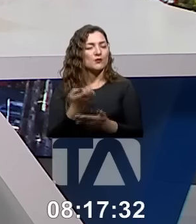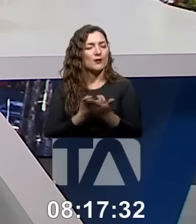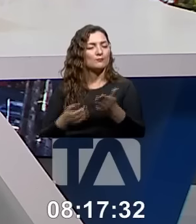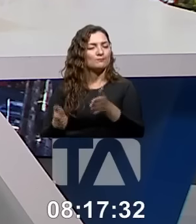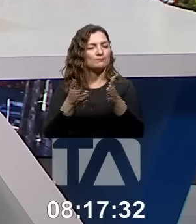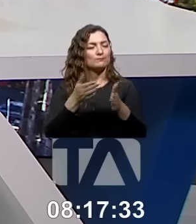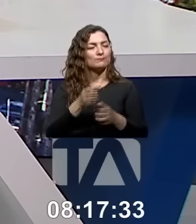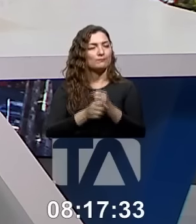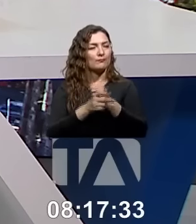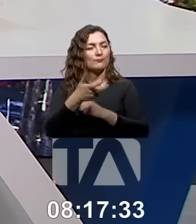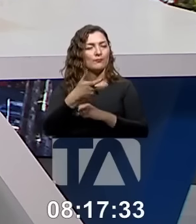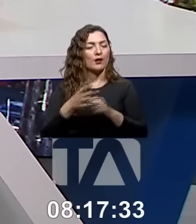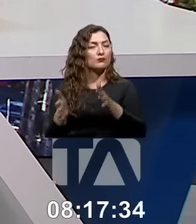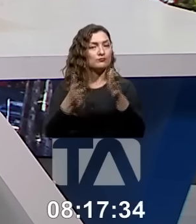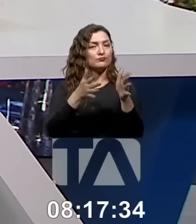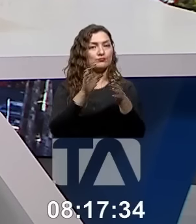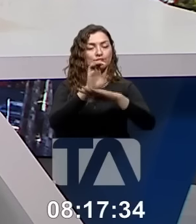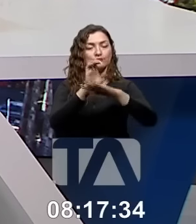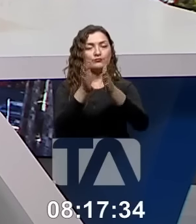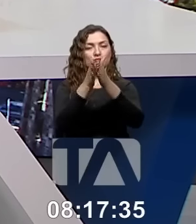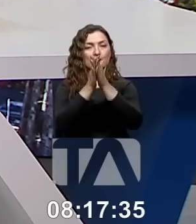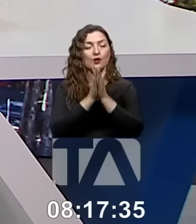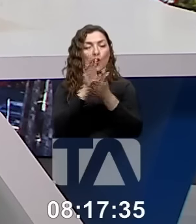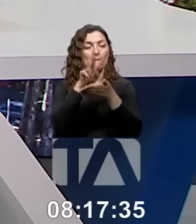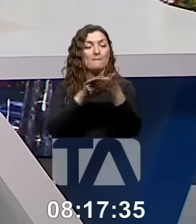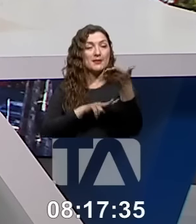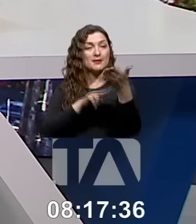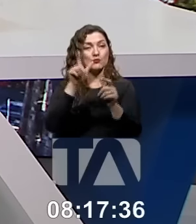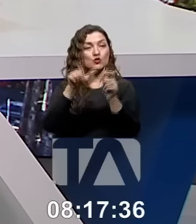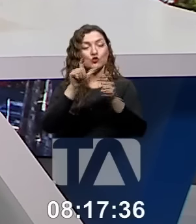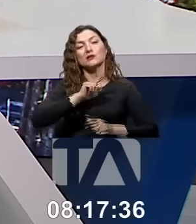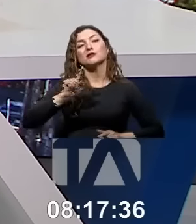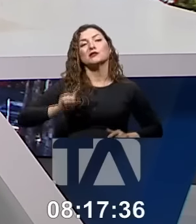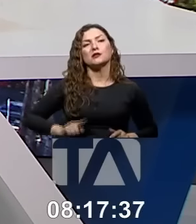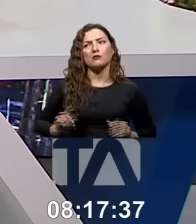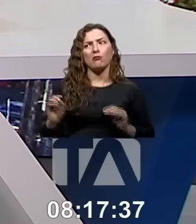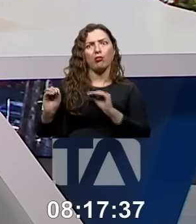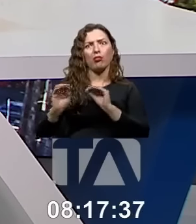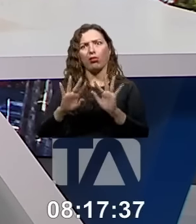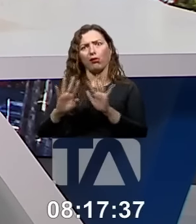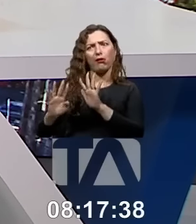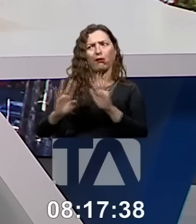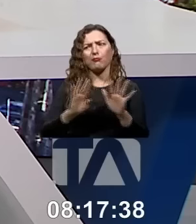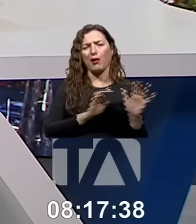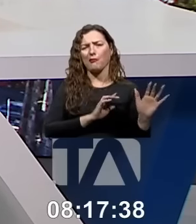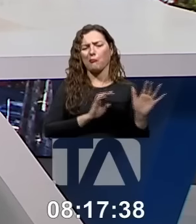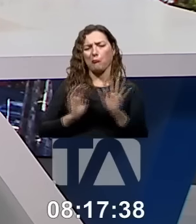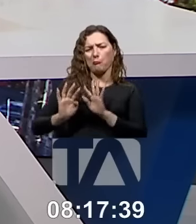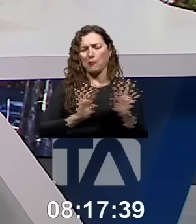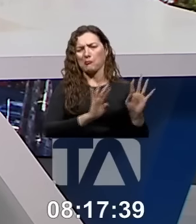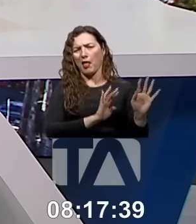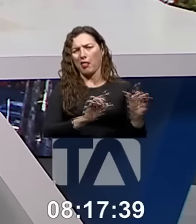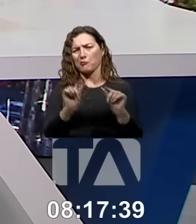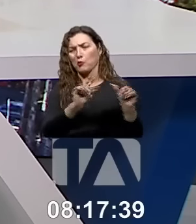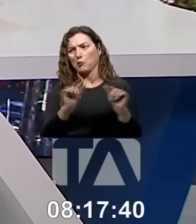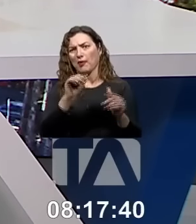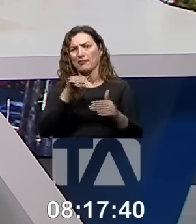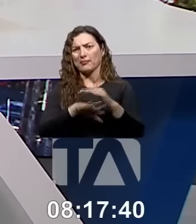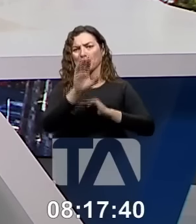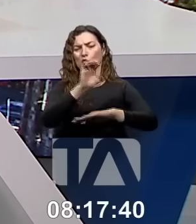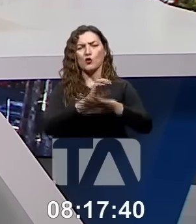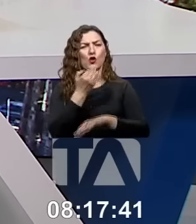Y Ecuador volverá a requerir visa a los ciudadanos chinos frente a un inusual aumento del flujo migratorio de ese país. Se